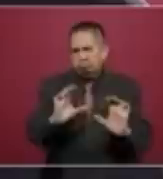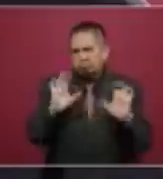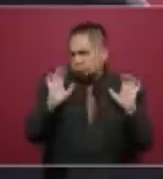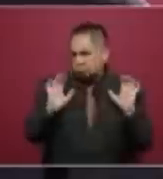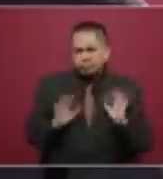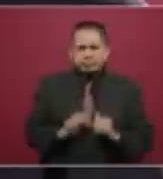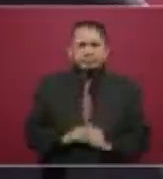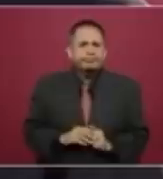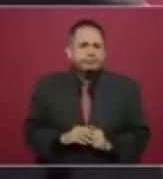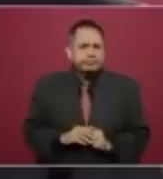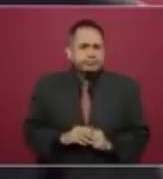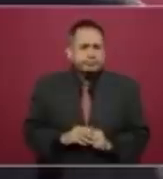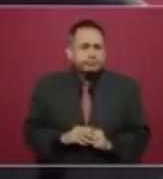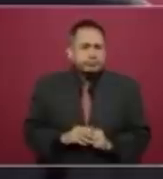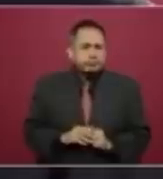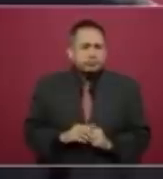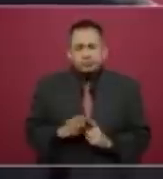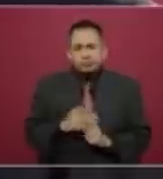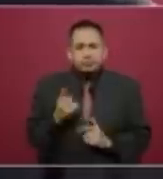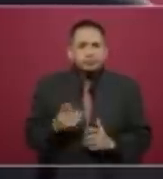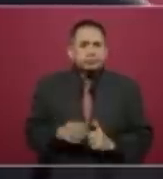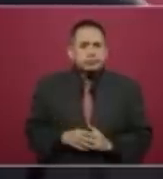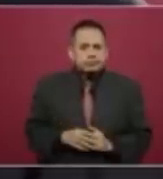por el